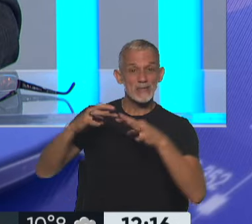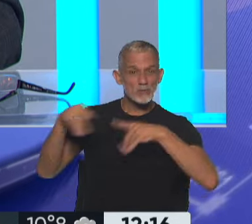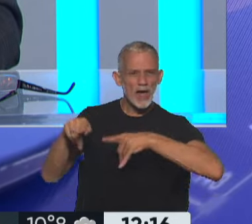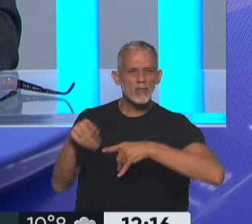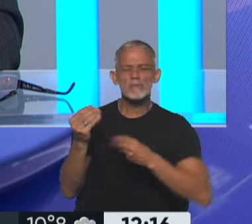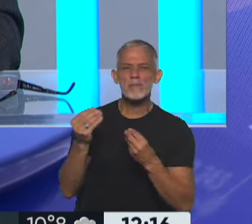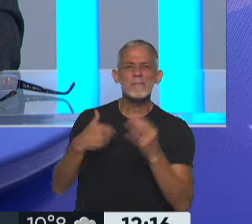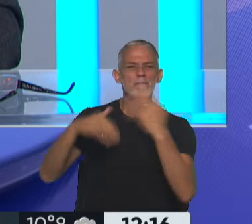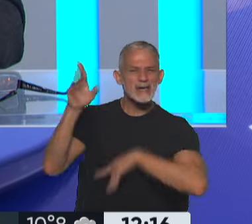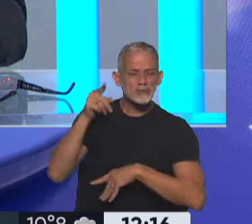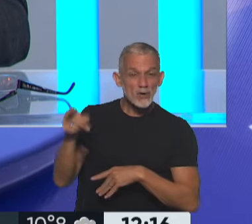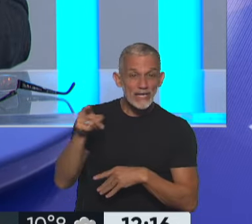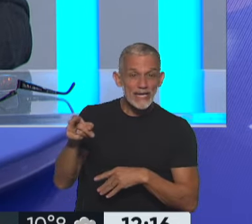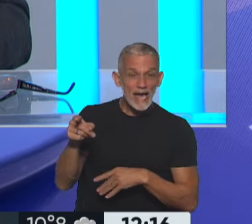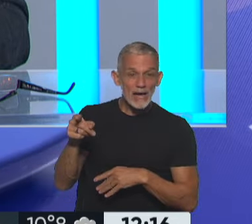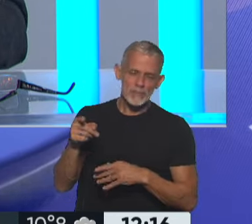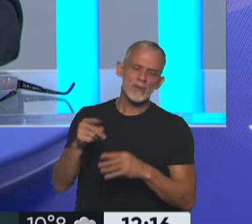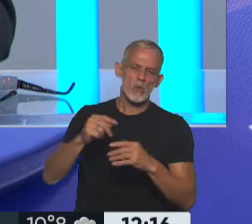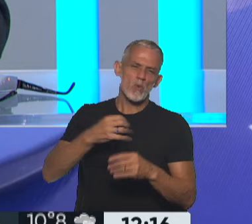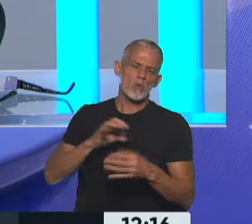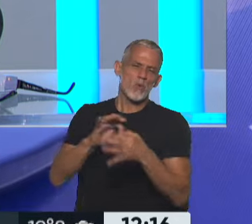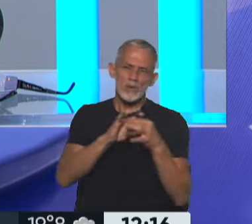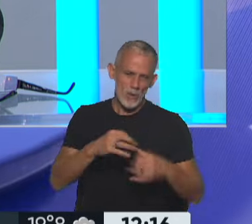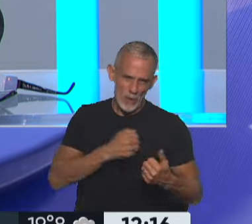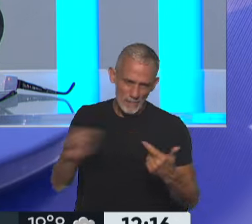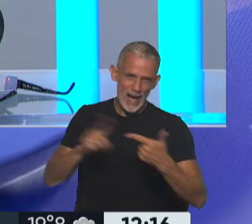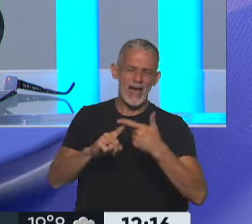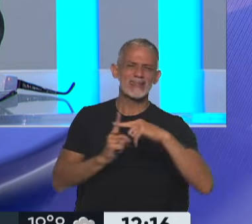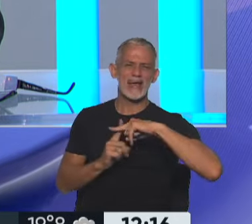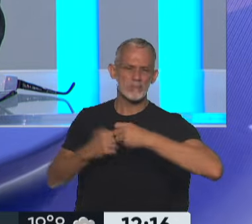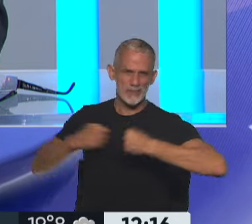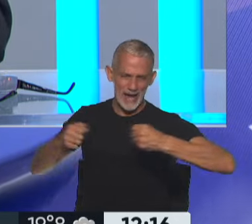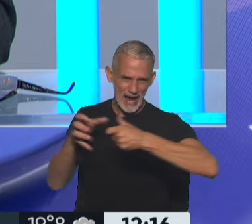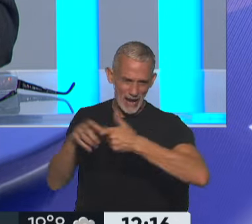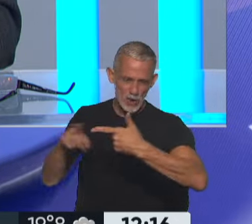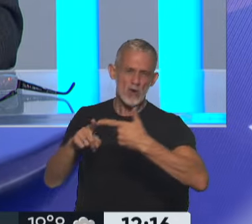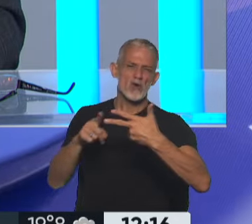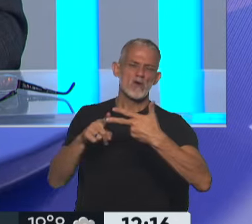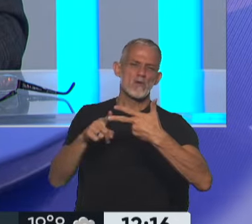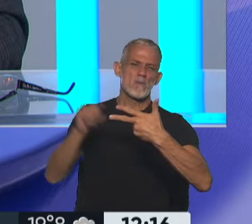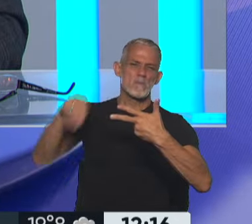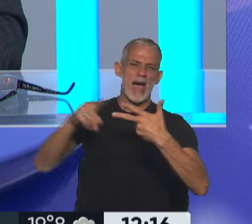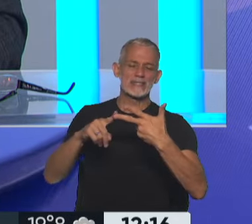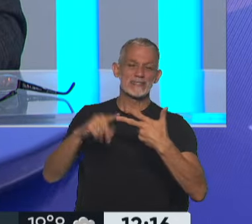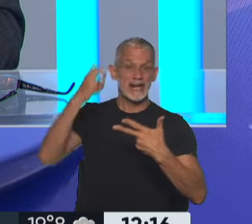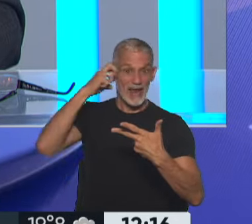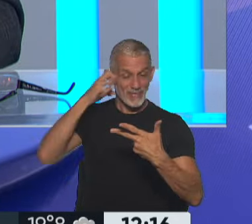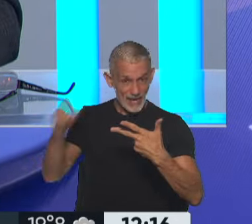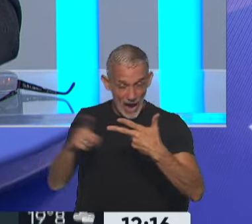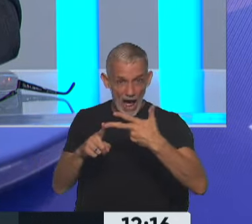para esa mayoría donde está Unión por la patria donde está hacemos coalición este Federal donde está la unión cívica